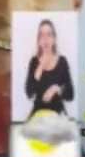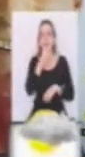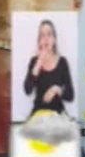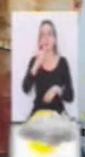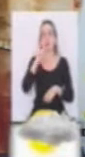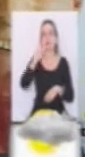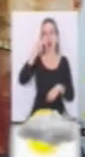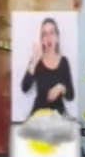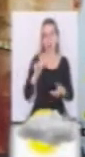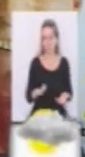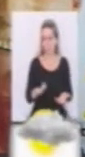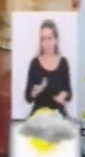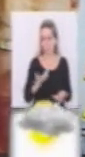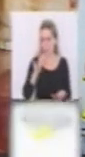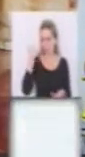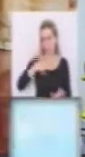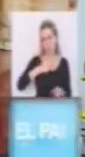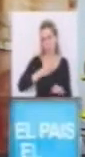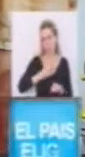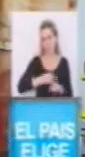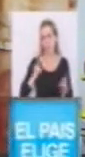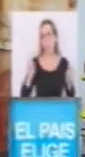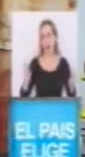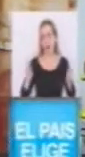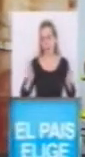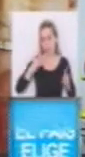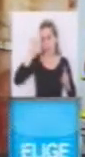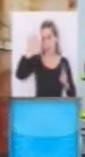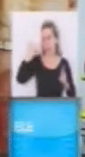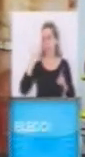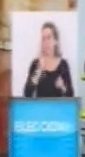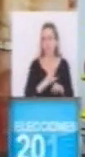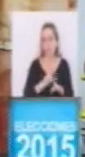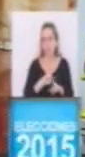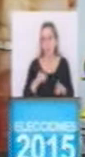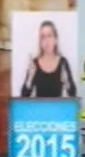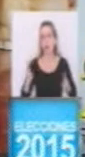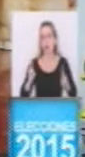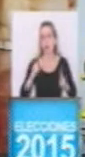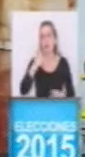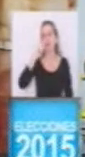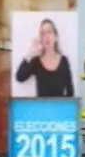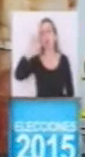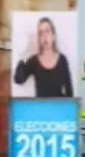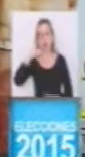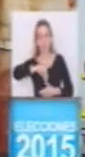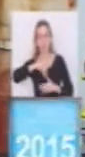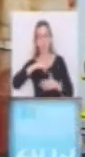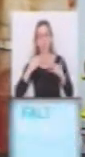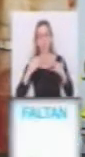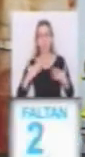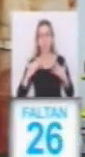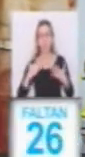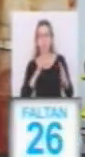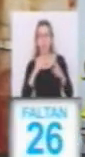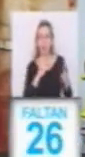kirchnerismo. Íntimamente él se siente más cómodo acá. Y mirá que estuvo aliado con Macri en el 2009. Sí. Pero se siente